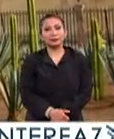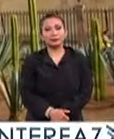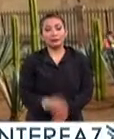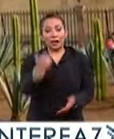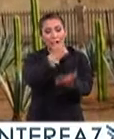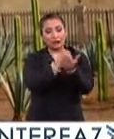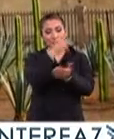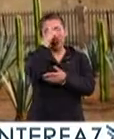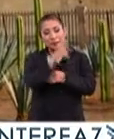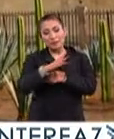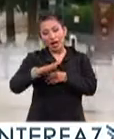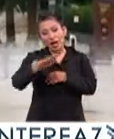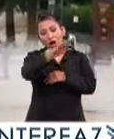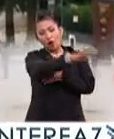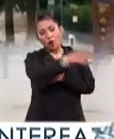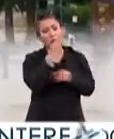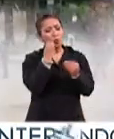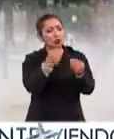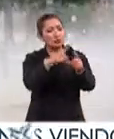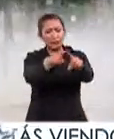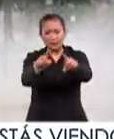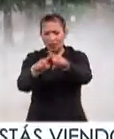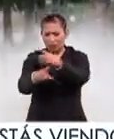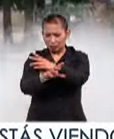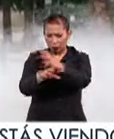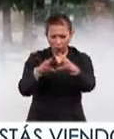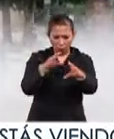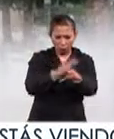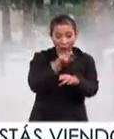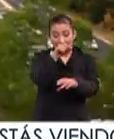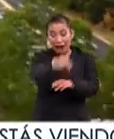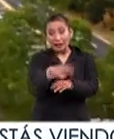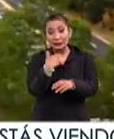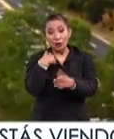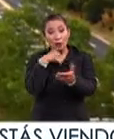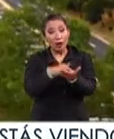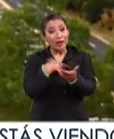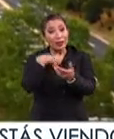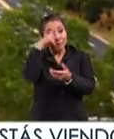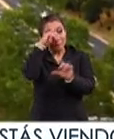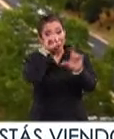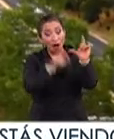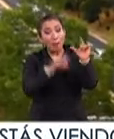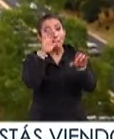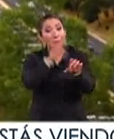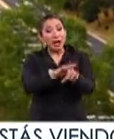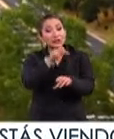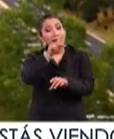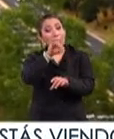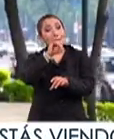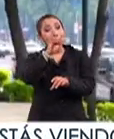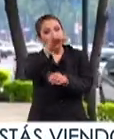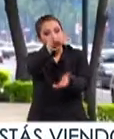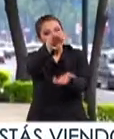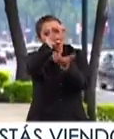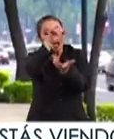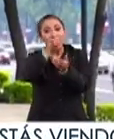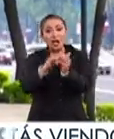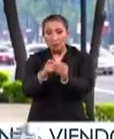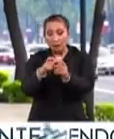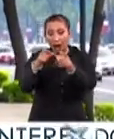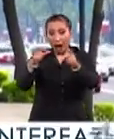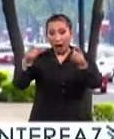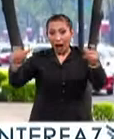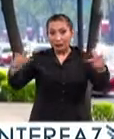La Ciudad de México es una urbe llena de contrastes. Es la entidad del país con mayor Producto Interno Bruto y con la tasa de crecimiento